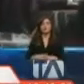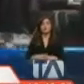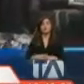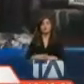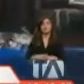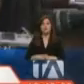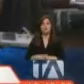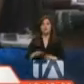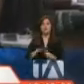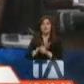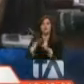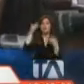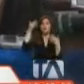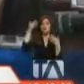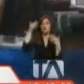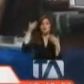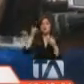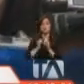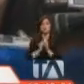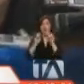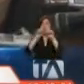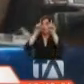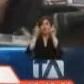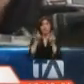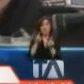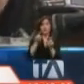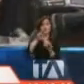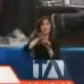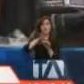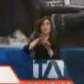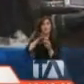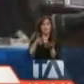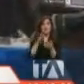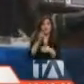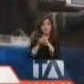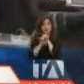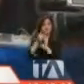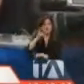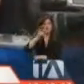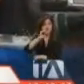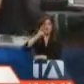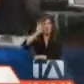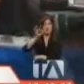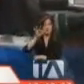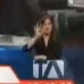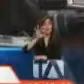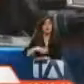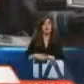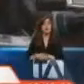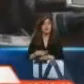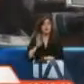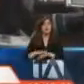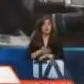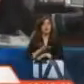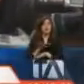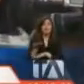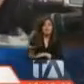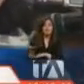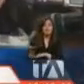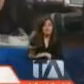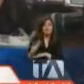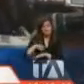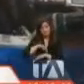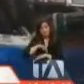incidencia política en la consulta y en las elecciones del 2019. Esas serían las razones para